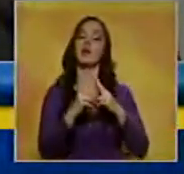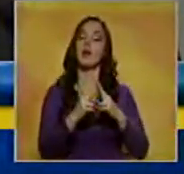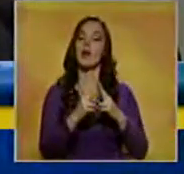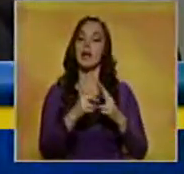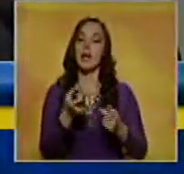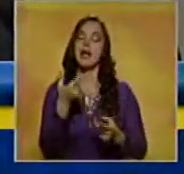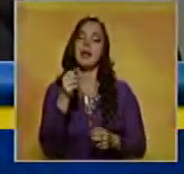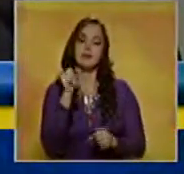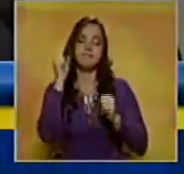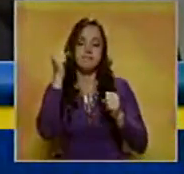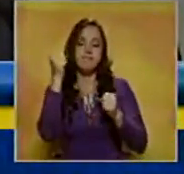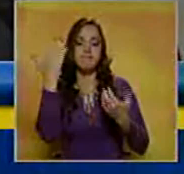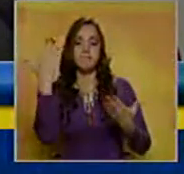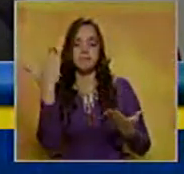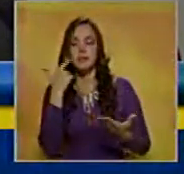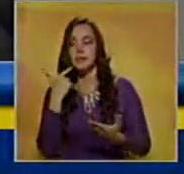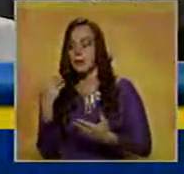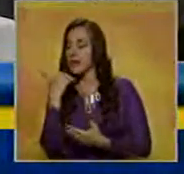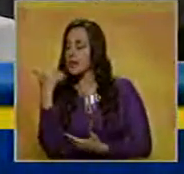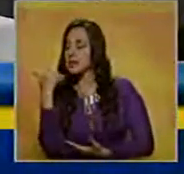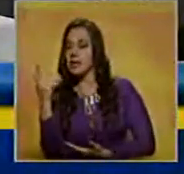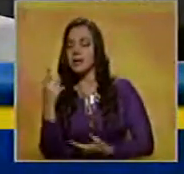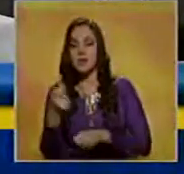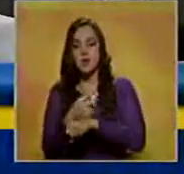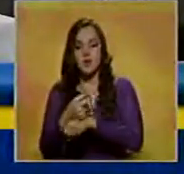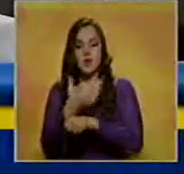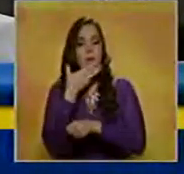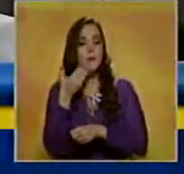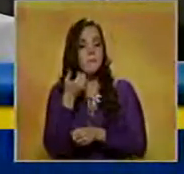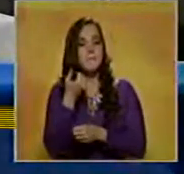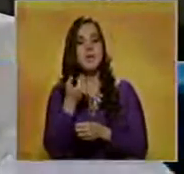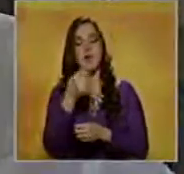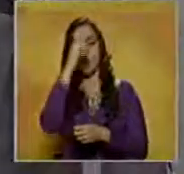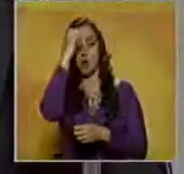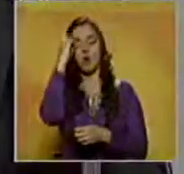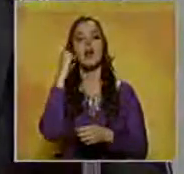sirva para lograr un acercamiento con el Ejecutivo que les permita mejorar sus condiciones de trabajo.